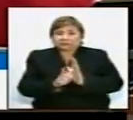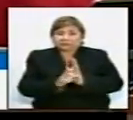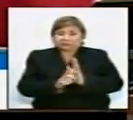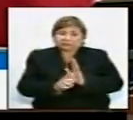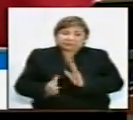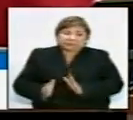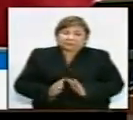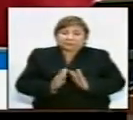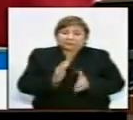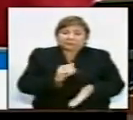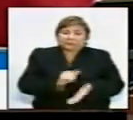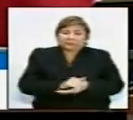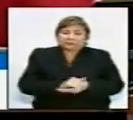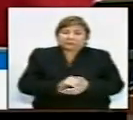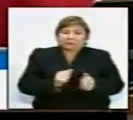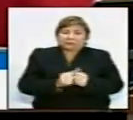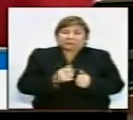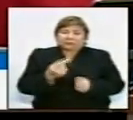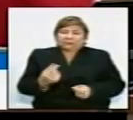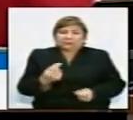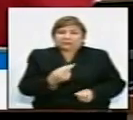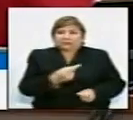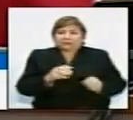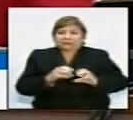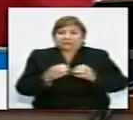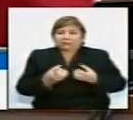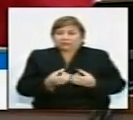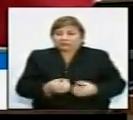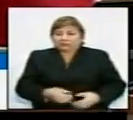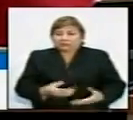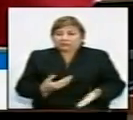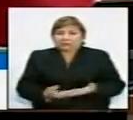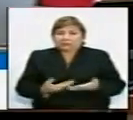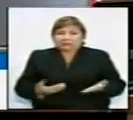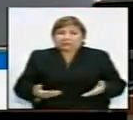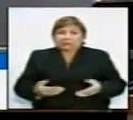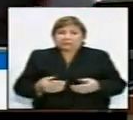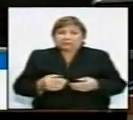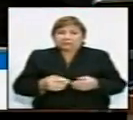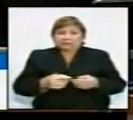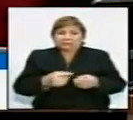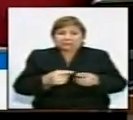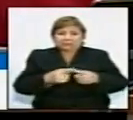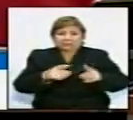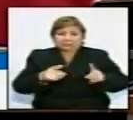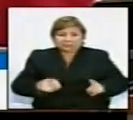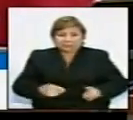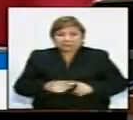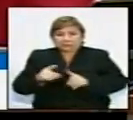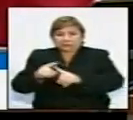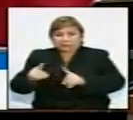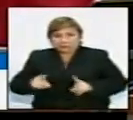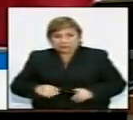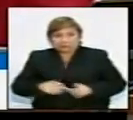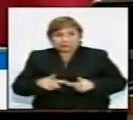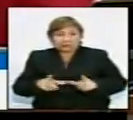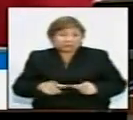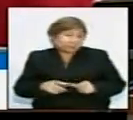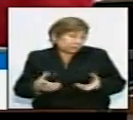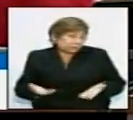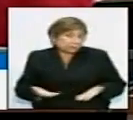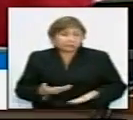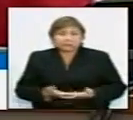lo que estamos discutiendo con cada gobierno regional sobre la gestión del territorio. Siguiente. El